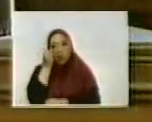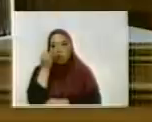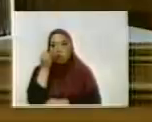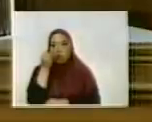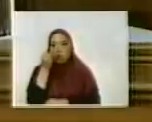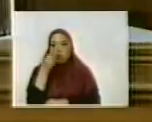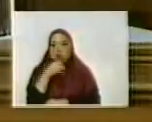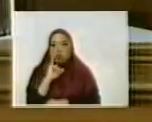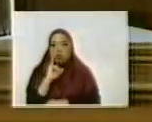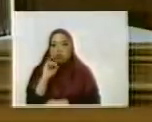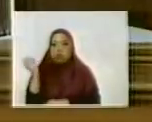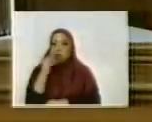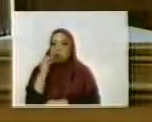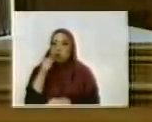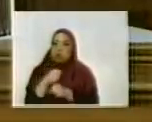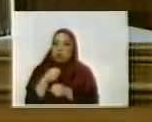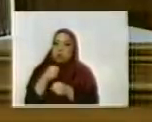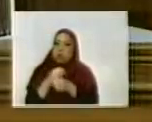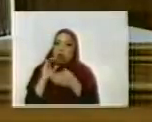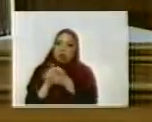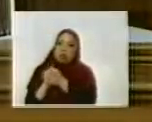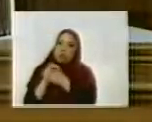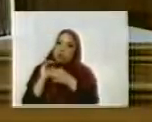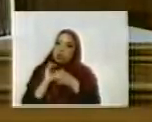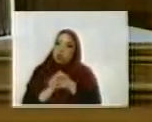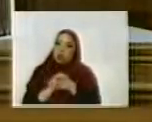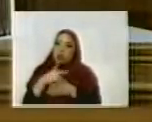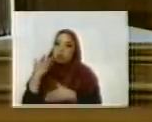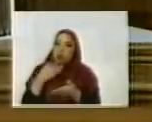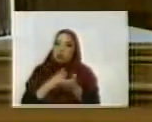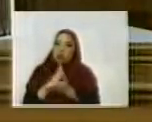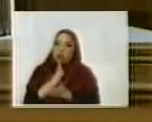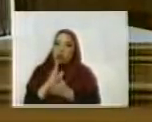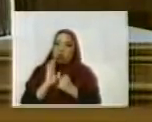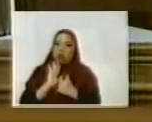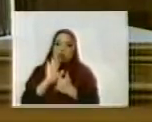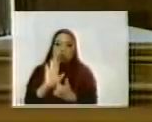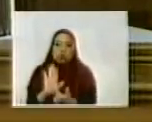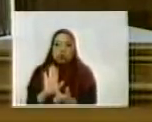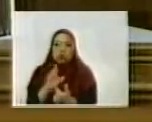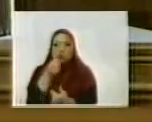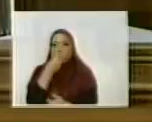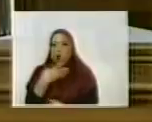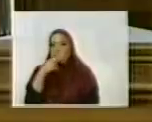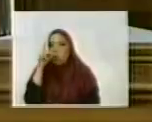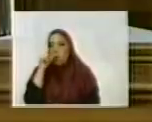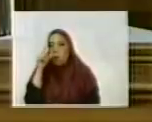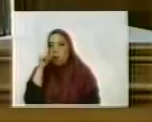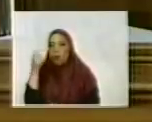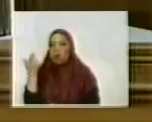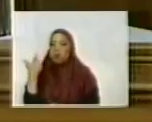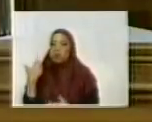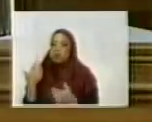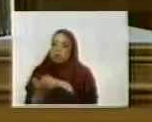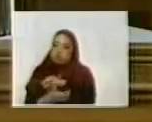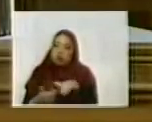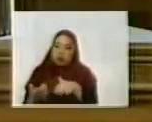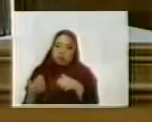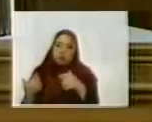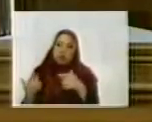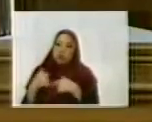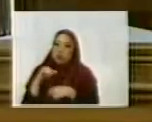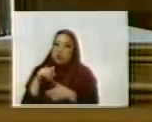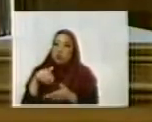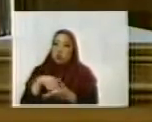He tenido en él a un magnífico colaborador que siempre ha demostrado ser un hombre de las dificultades. Basta